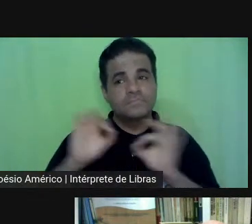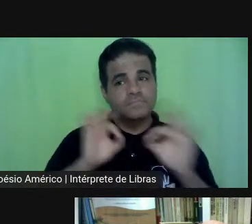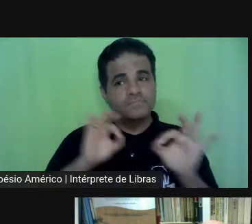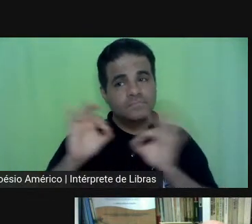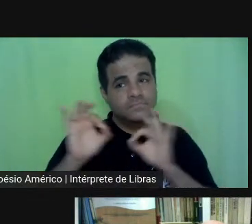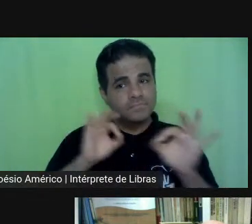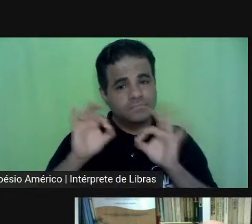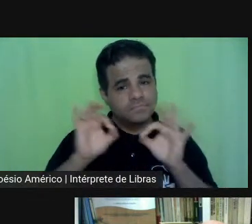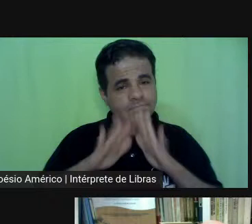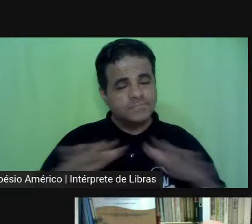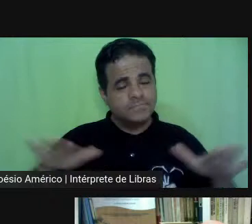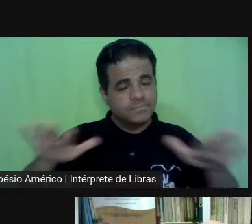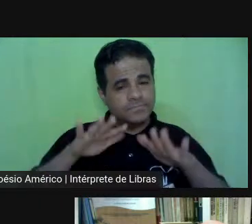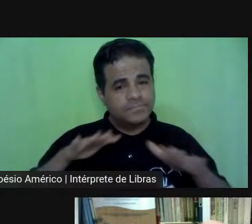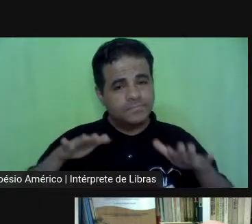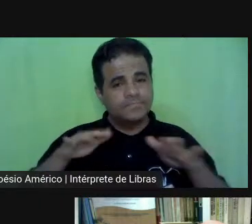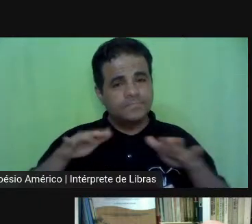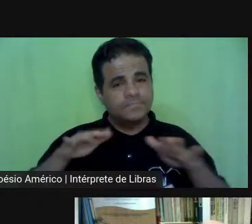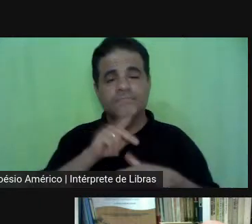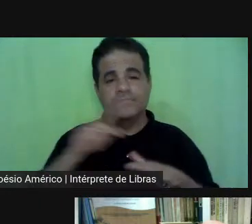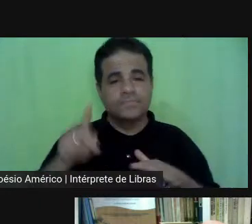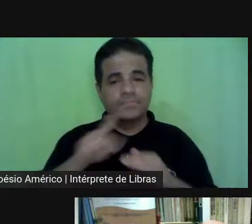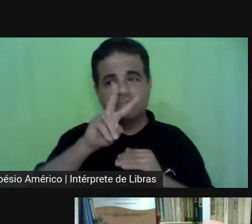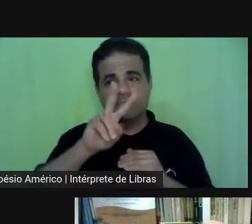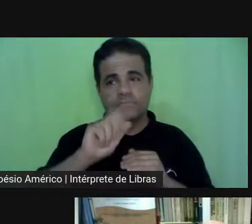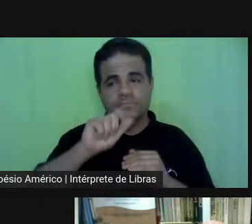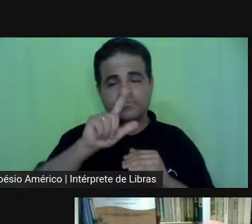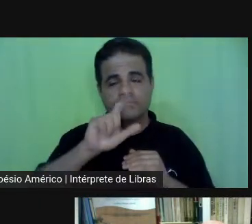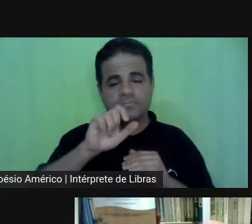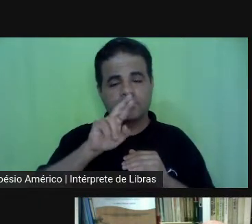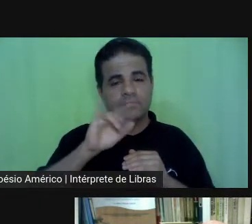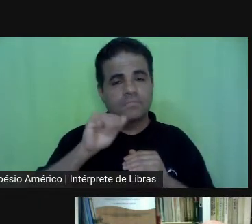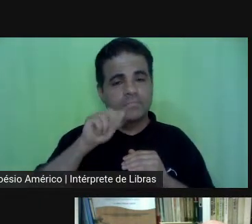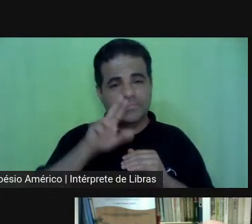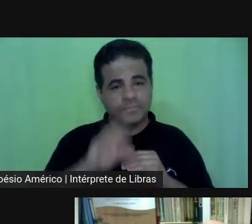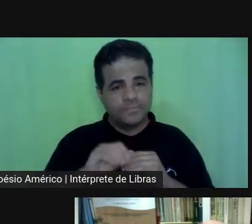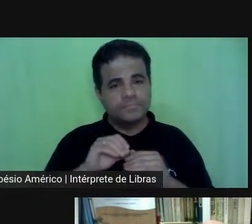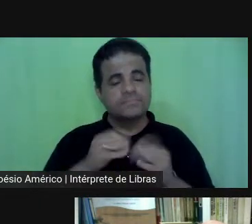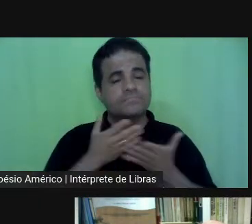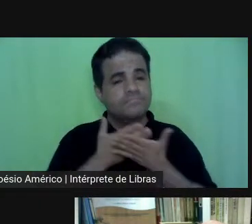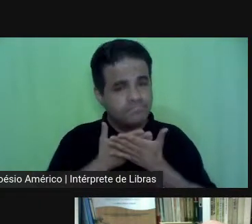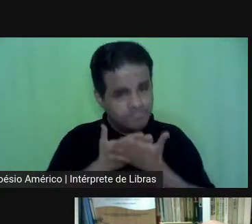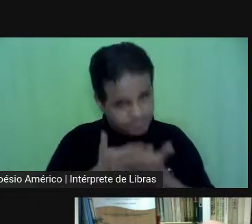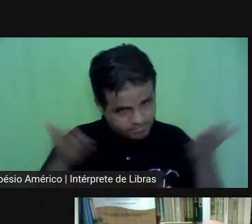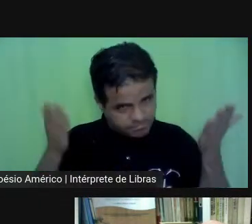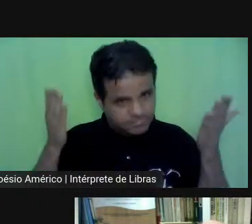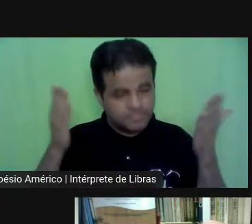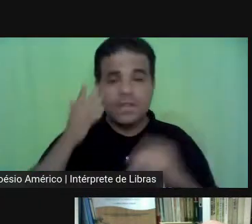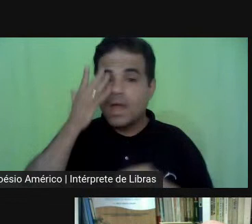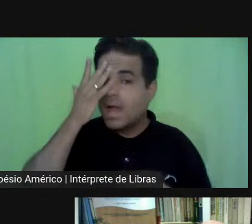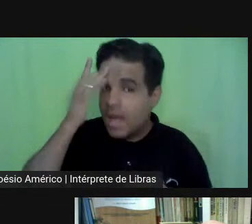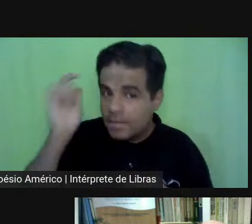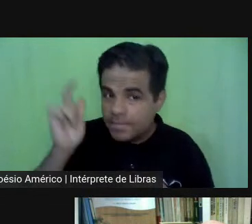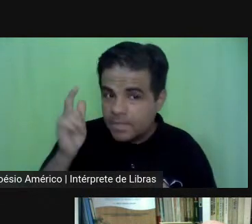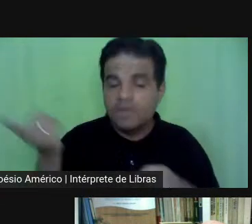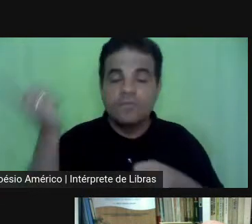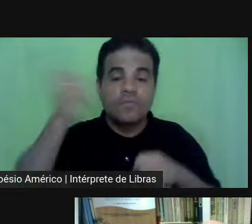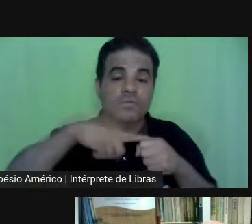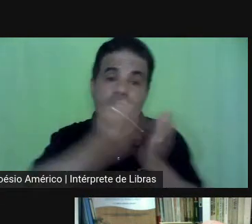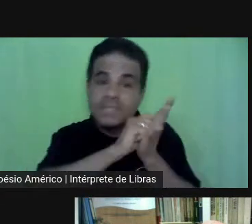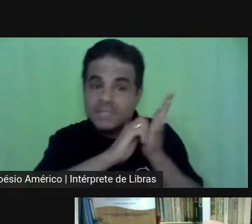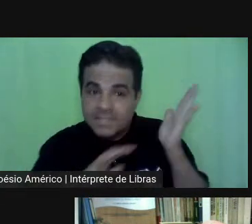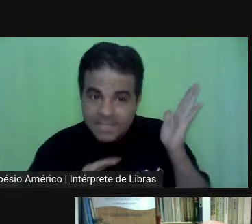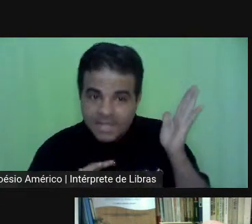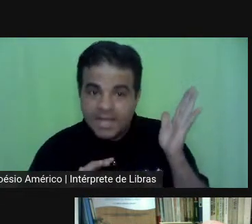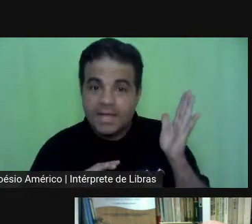2003 como el profesor valeriano también ya no sólo un comienzo por la mañana que tomamos las actividades